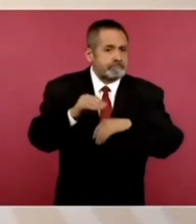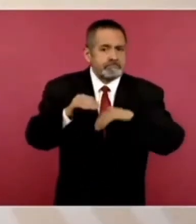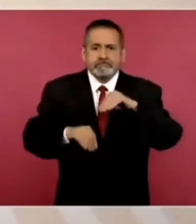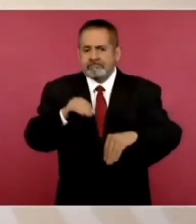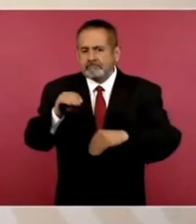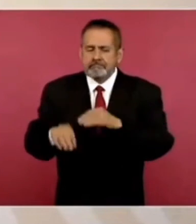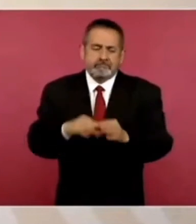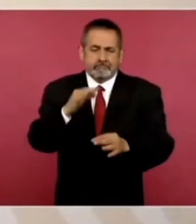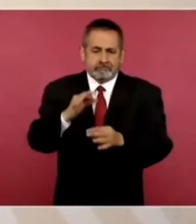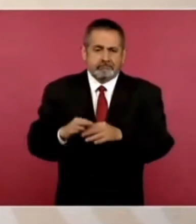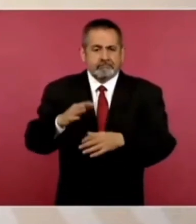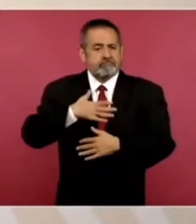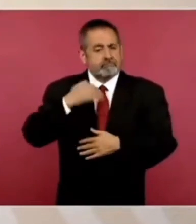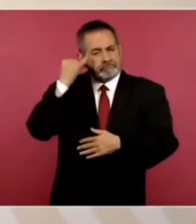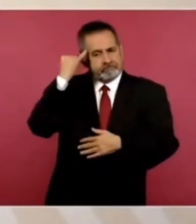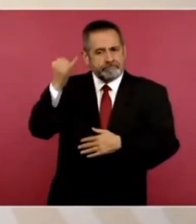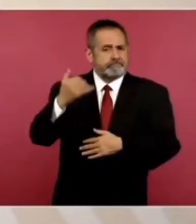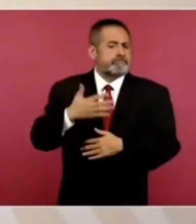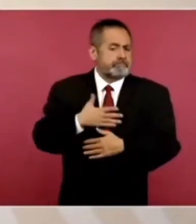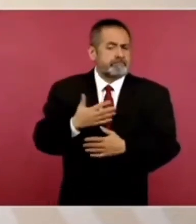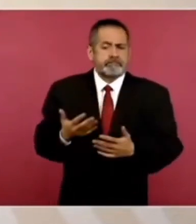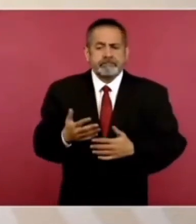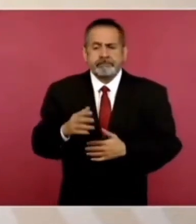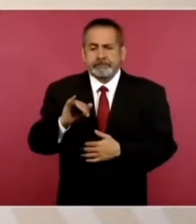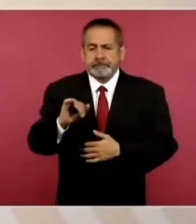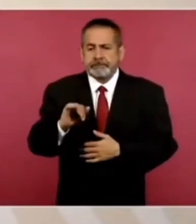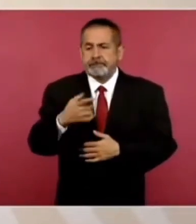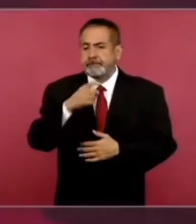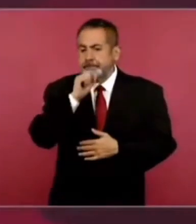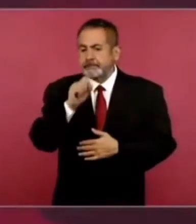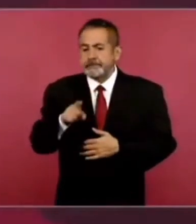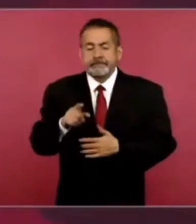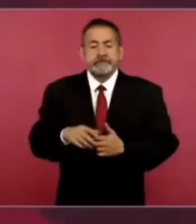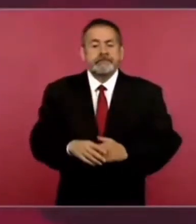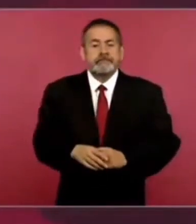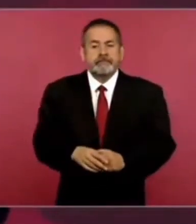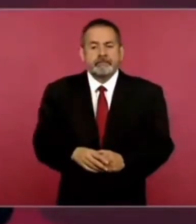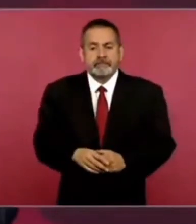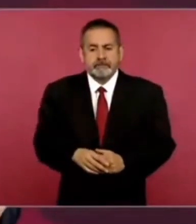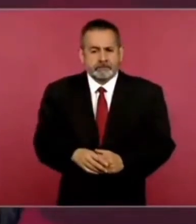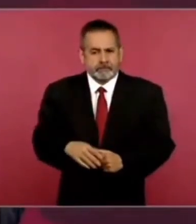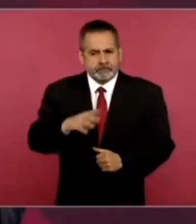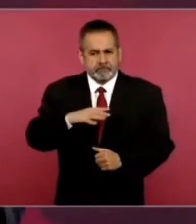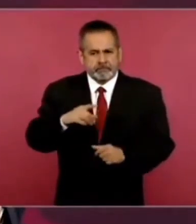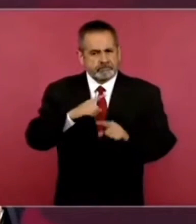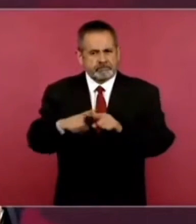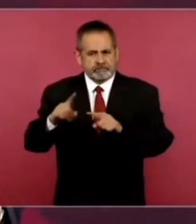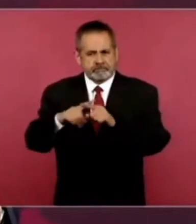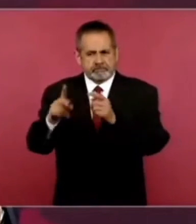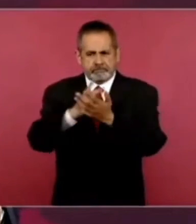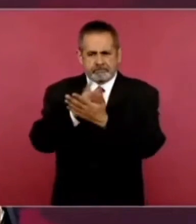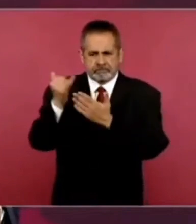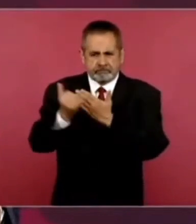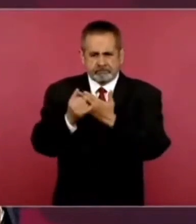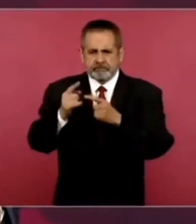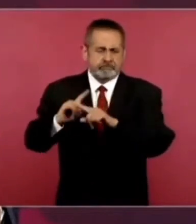Esa es la clave. Y hay varios proyectos